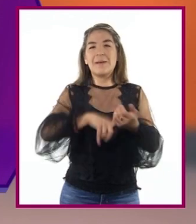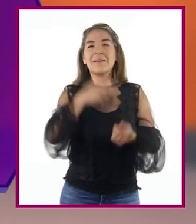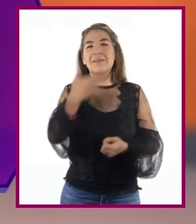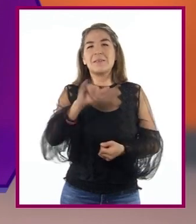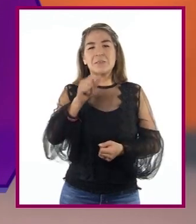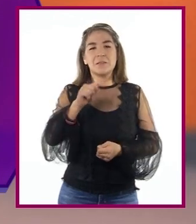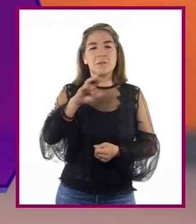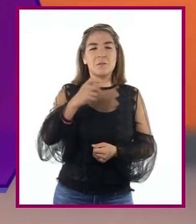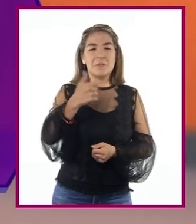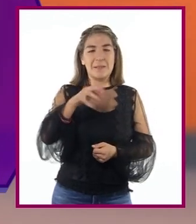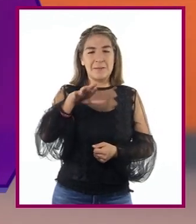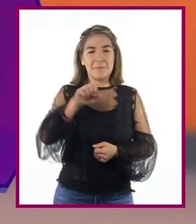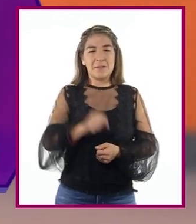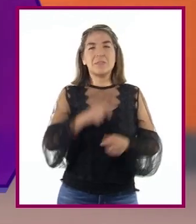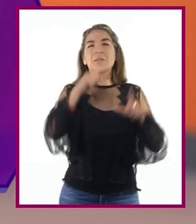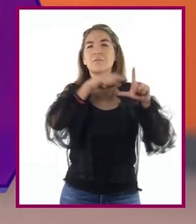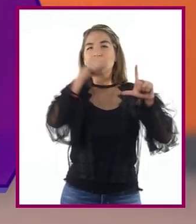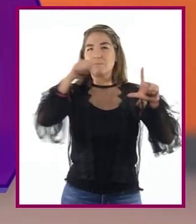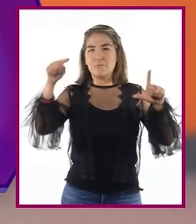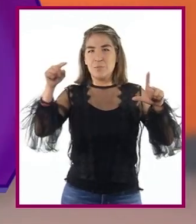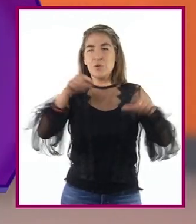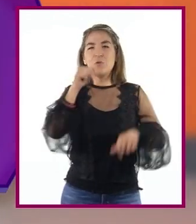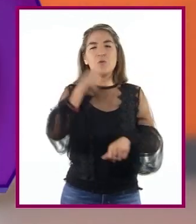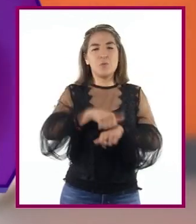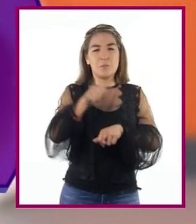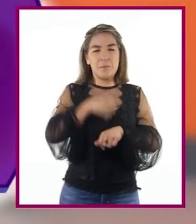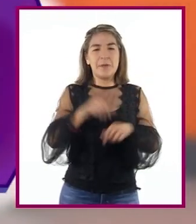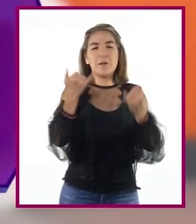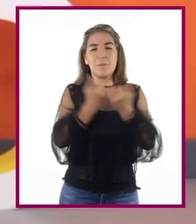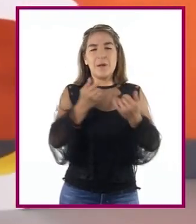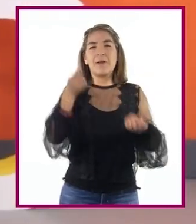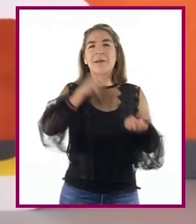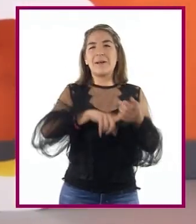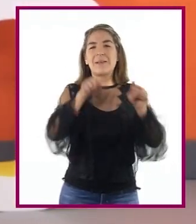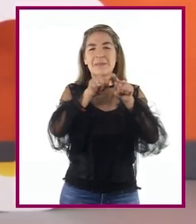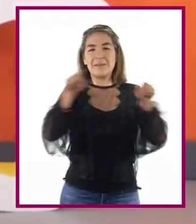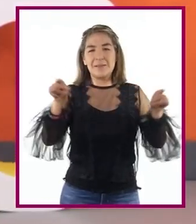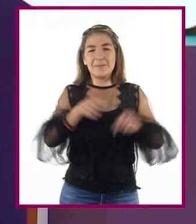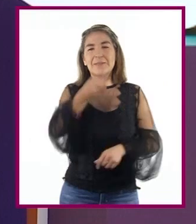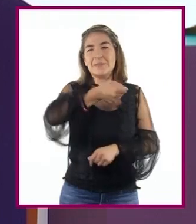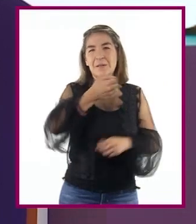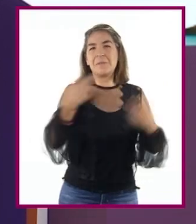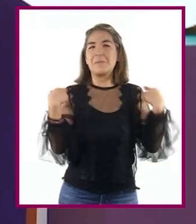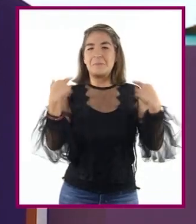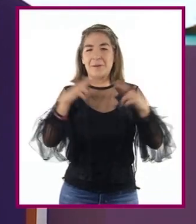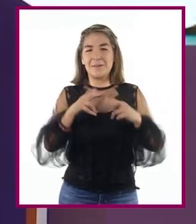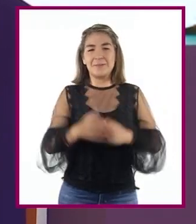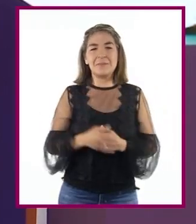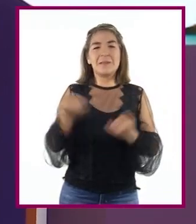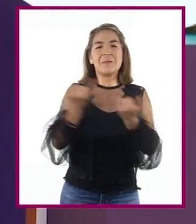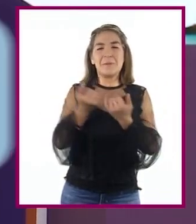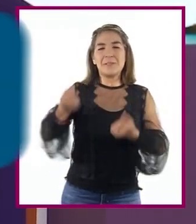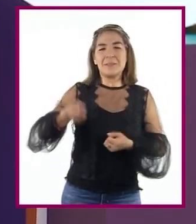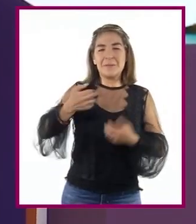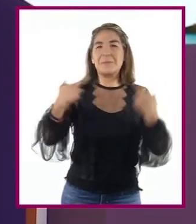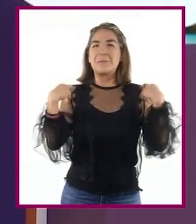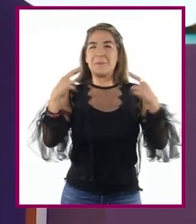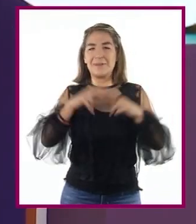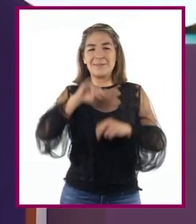histogramas, polígonos de frecuencia y gráficas de líneas. Saludos, maestro Mario. Saludos, maestra